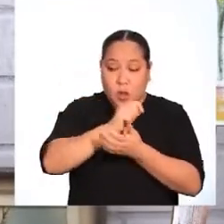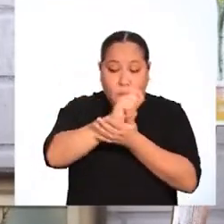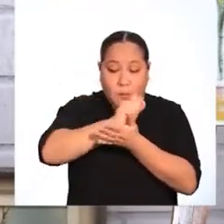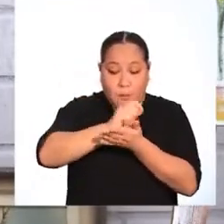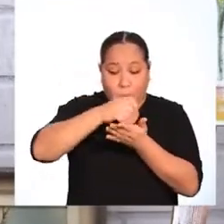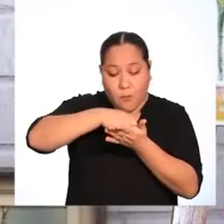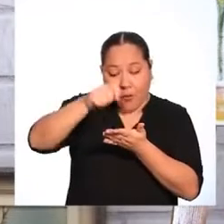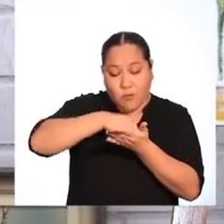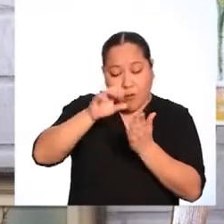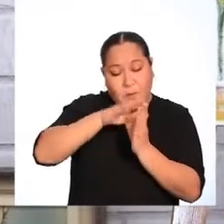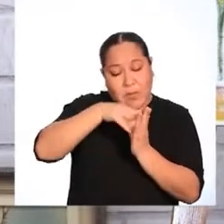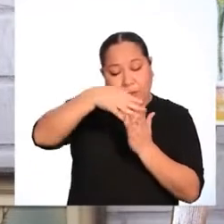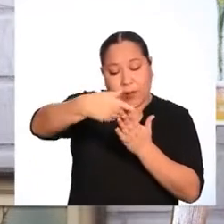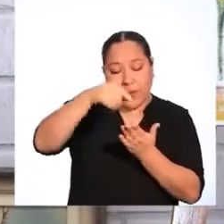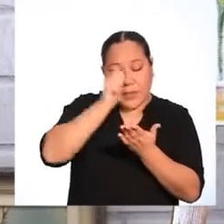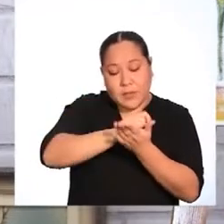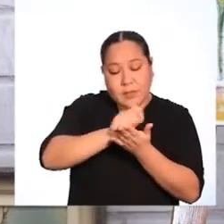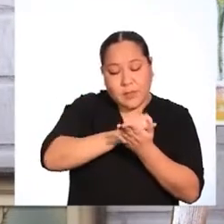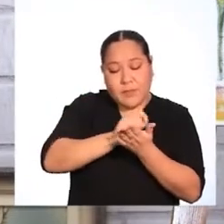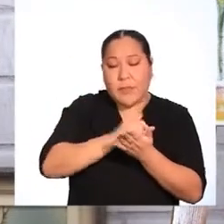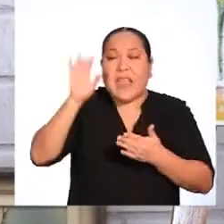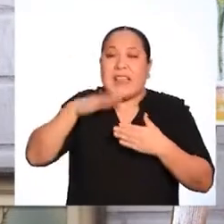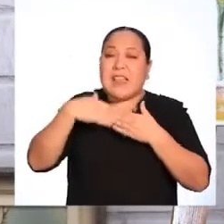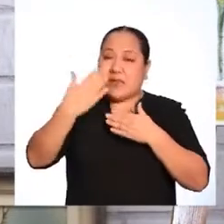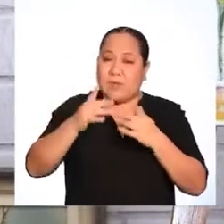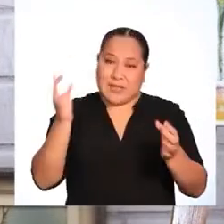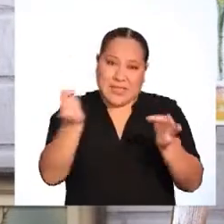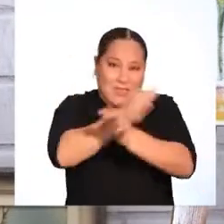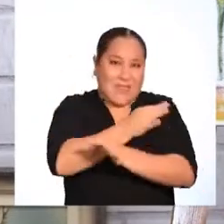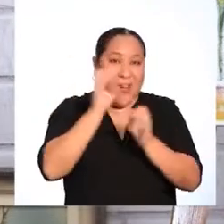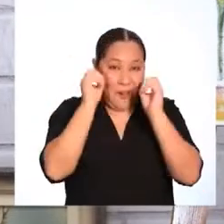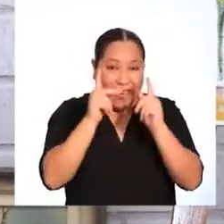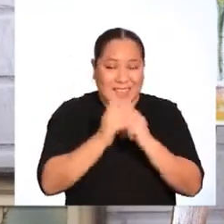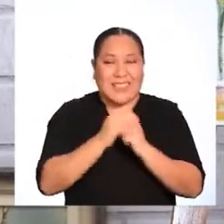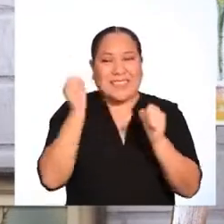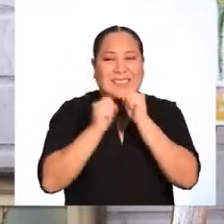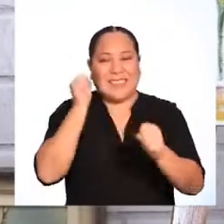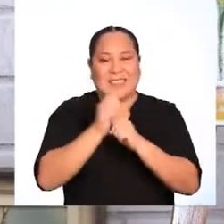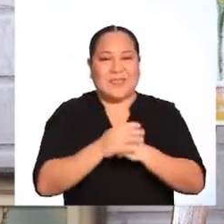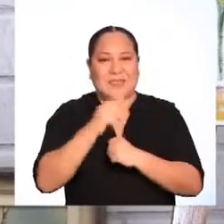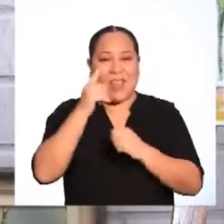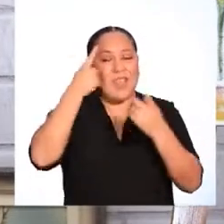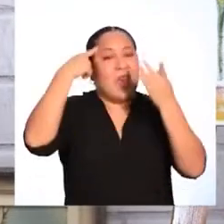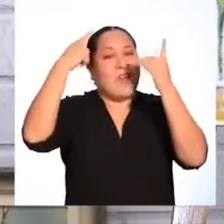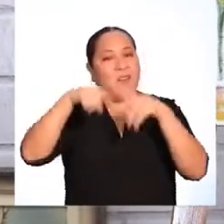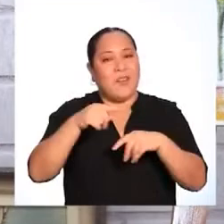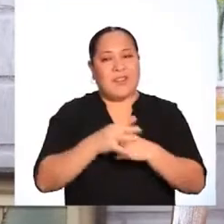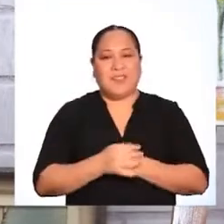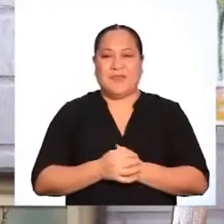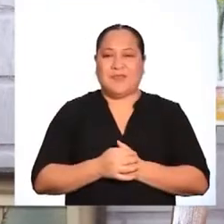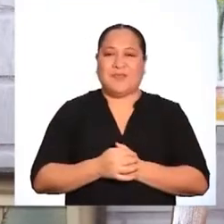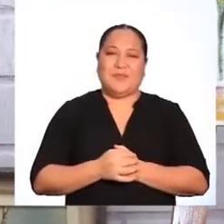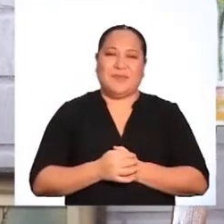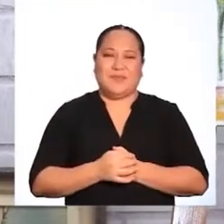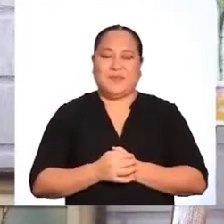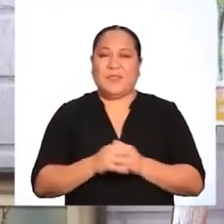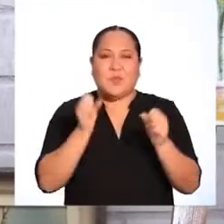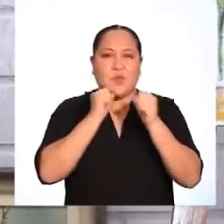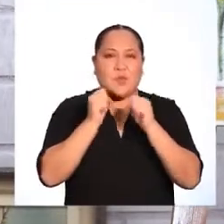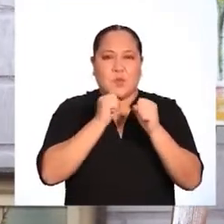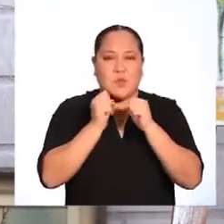y yo apunto aquí mi libretita y después cambiamos la de mero acuerdo